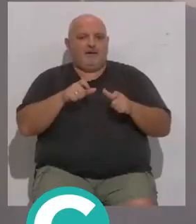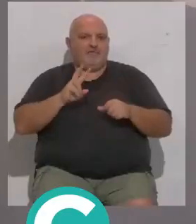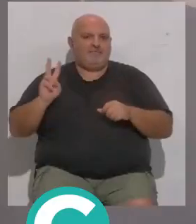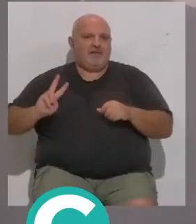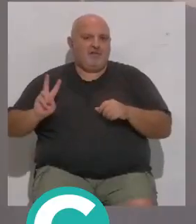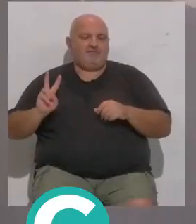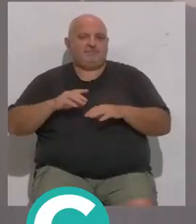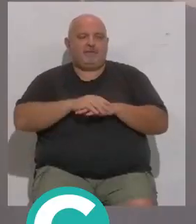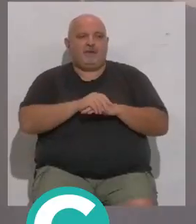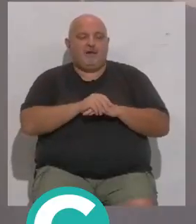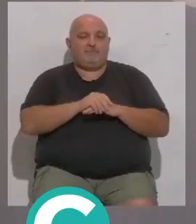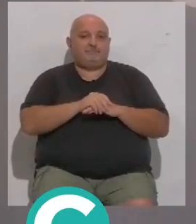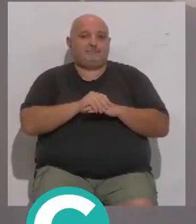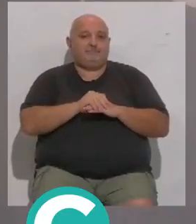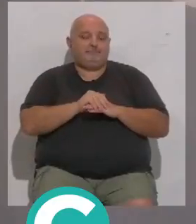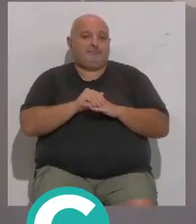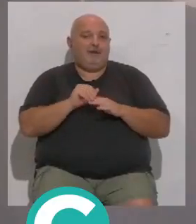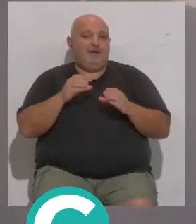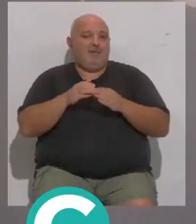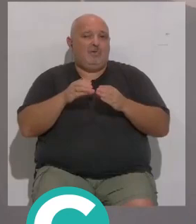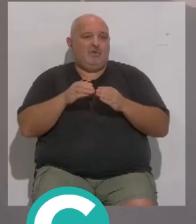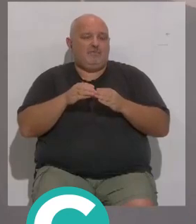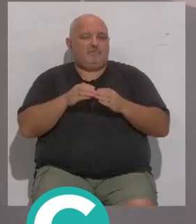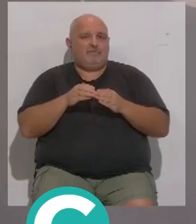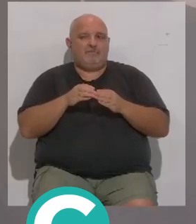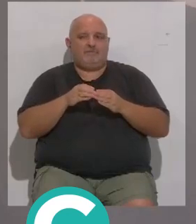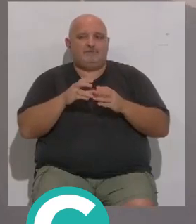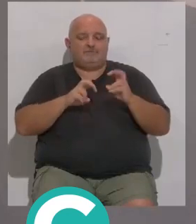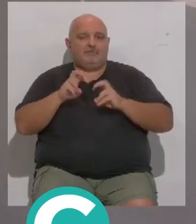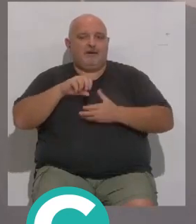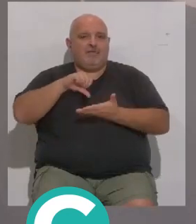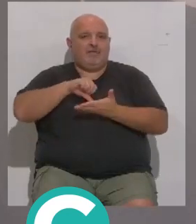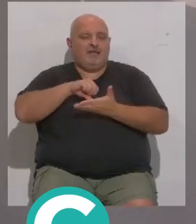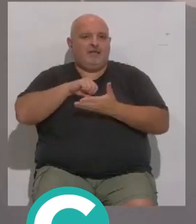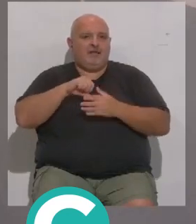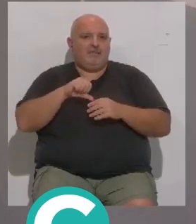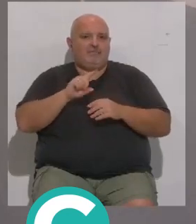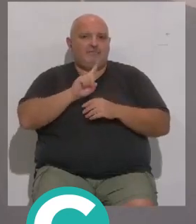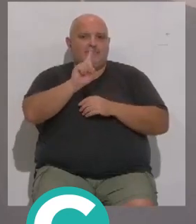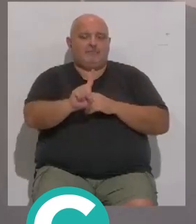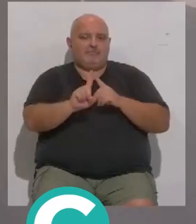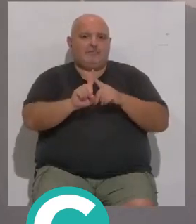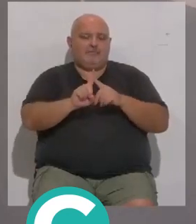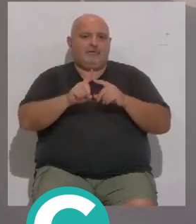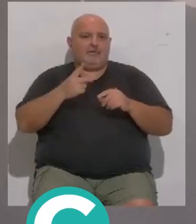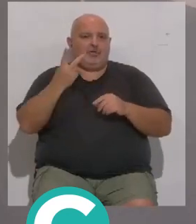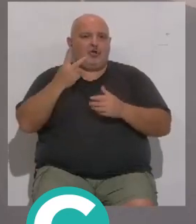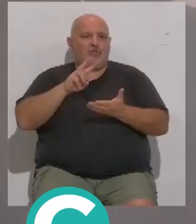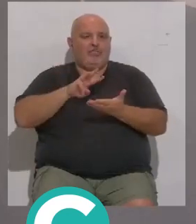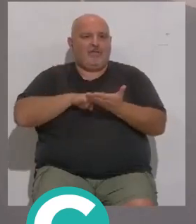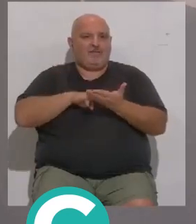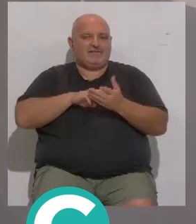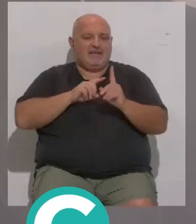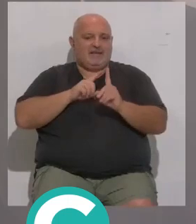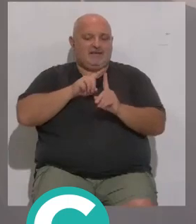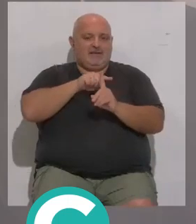Valladolid, porque hay equipos que meten al centrocampista, al pivote, entre la línea de los dos defensas